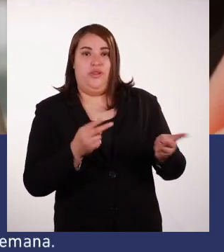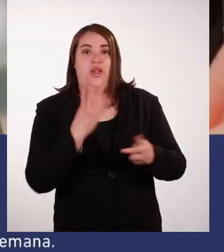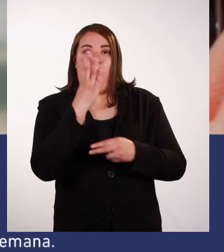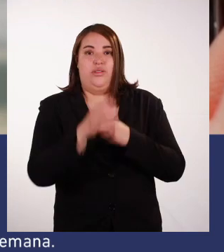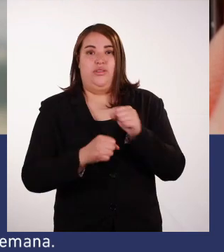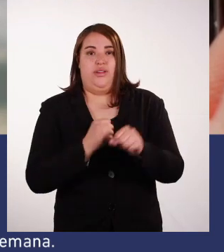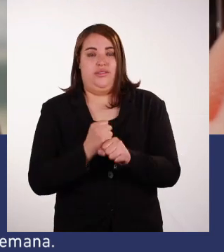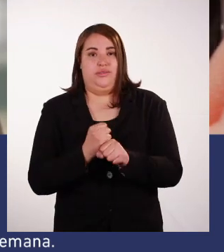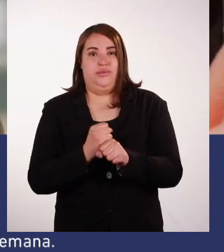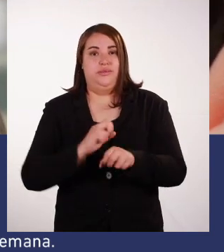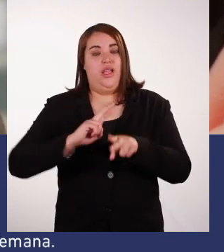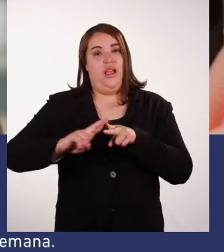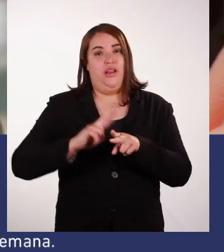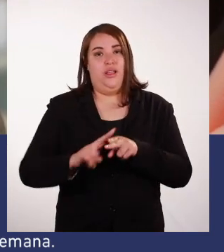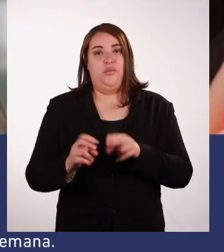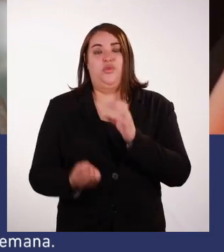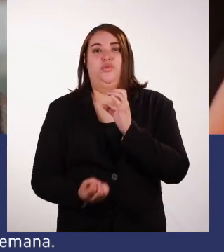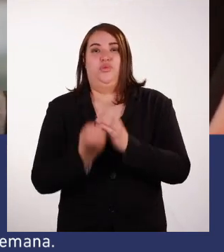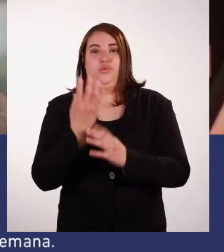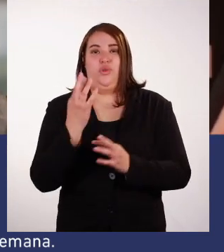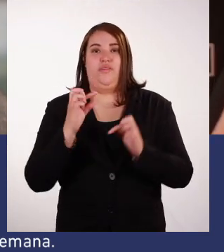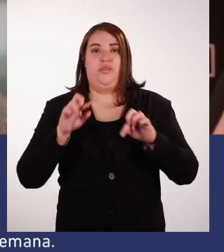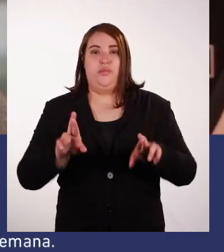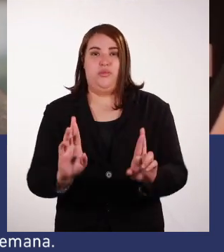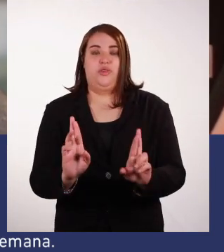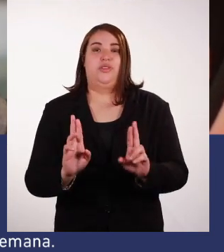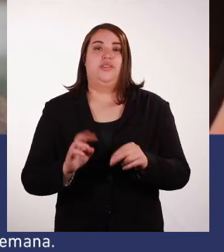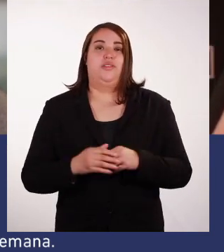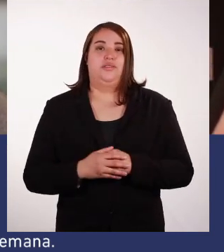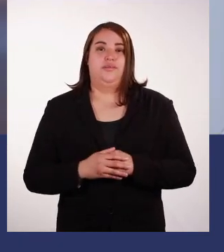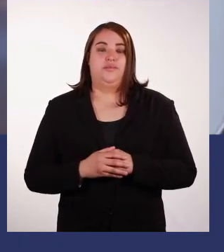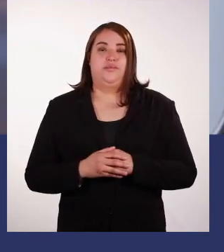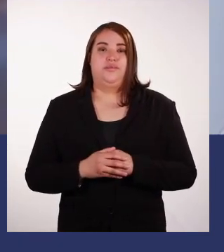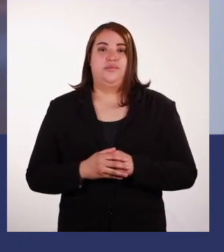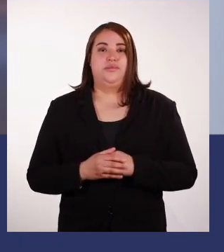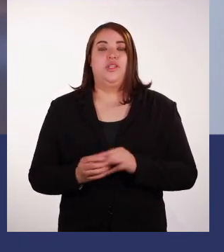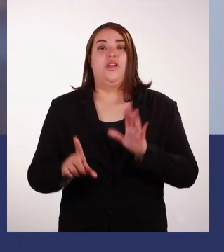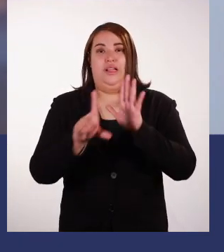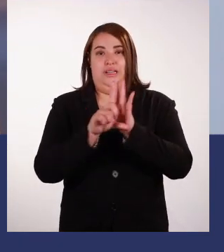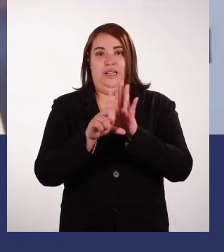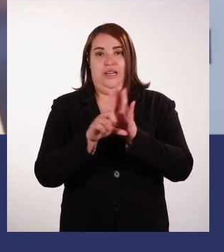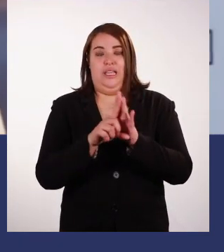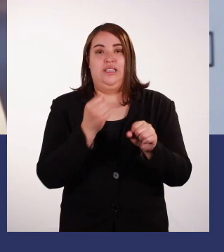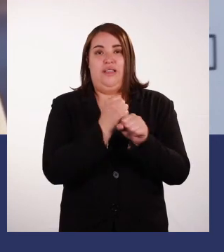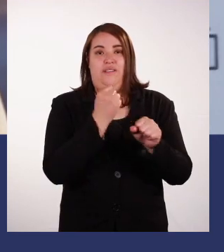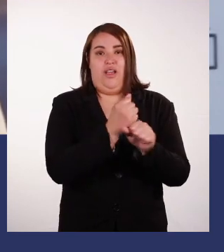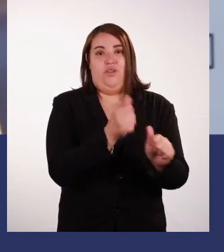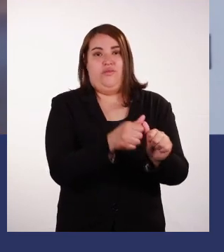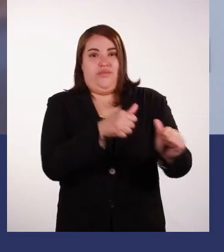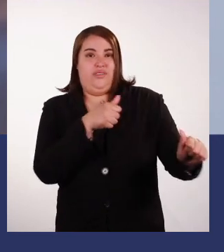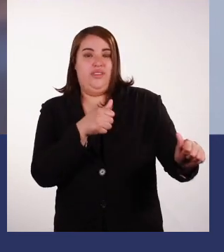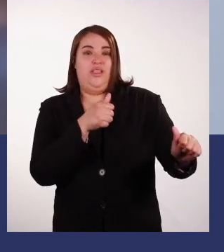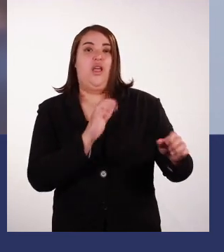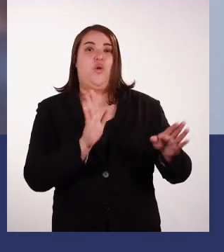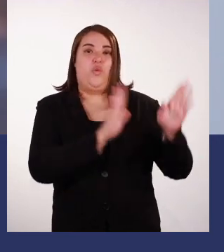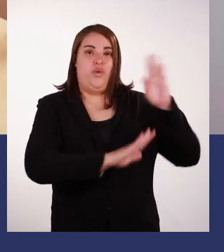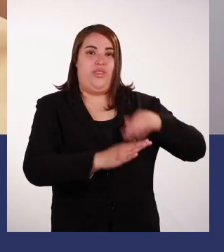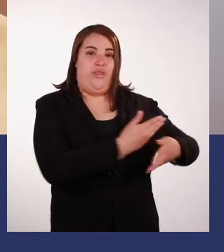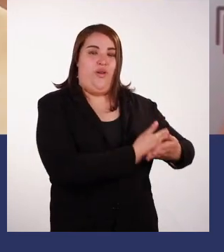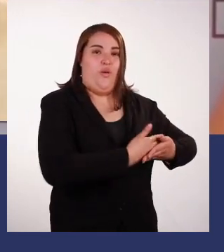4 años. Y crearemos las condiciones para nuevas oportunidades. Con una ley de teletrabajo, sala cuna